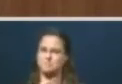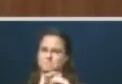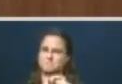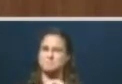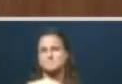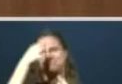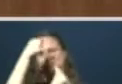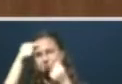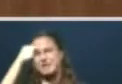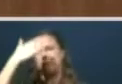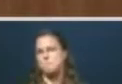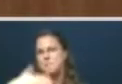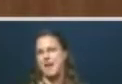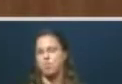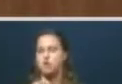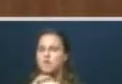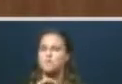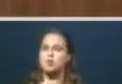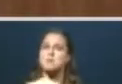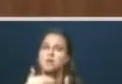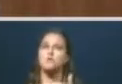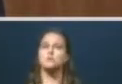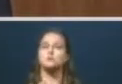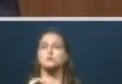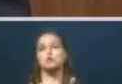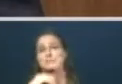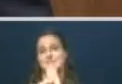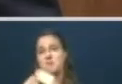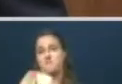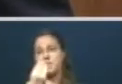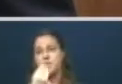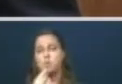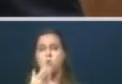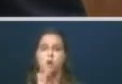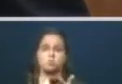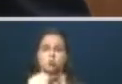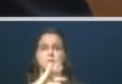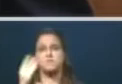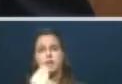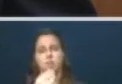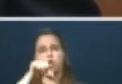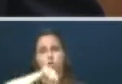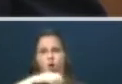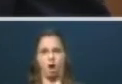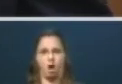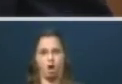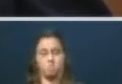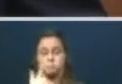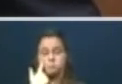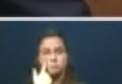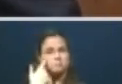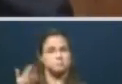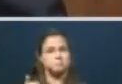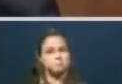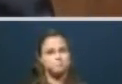distintos matices y plazos a los futuros nuevos sistemas de financiación autonómica y local a este respecto lo primero que quiero